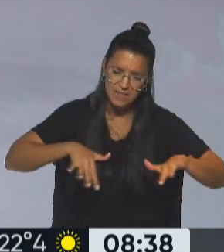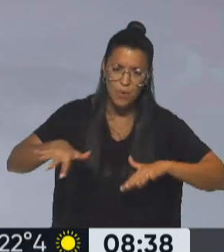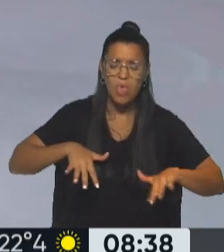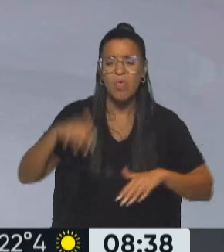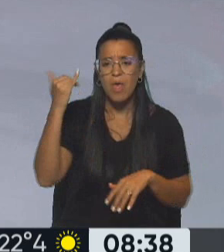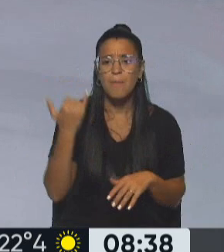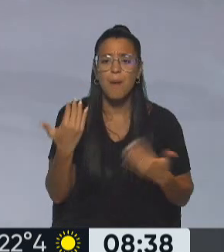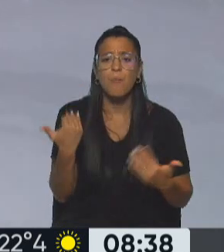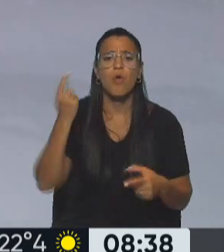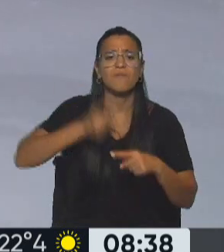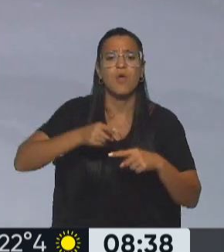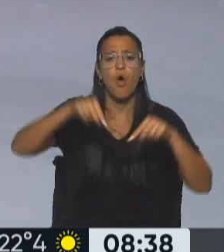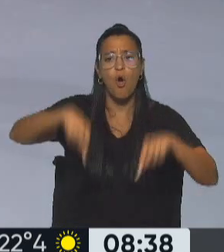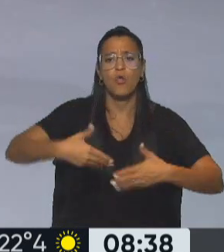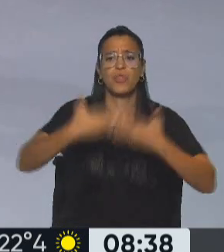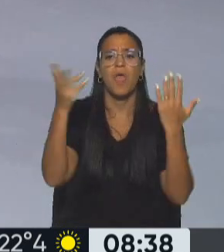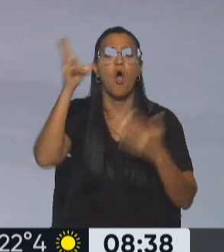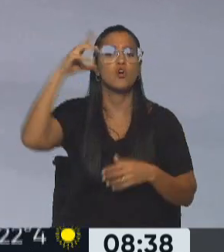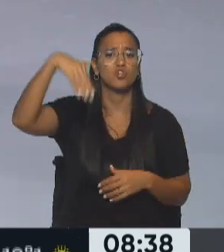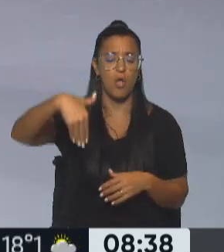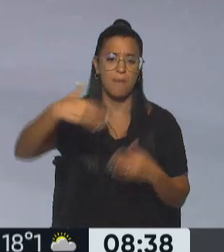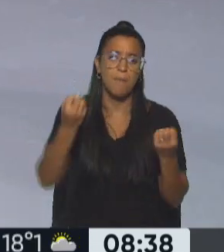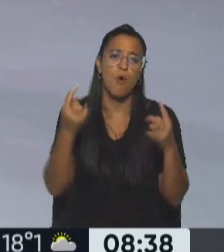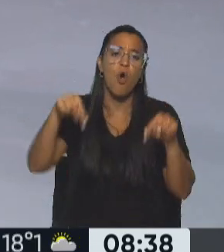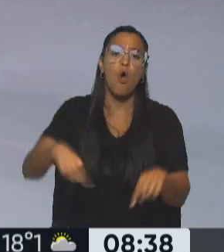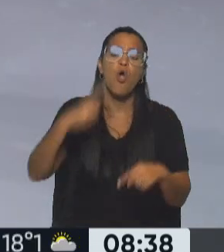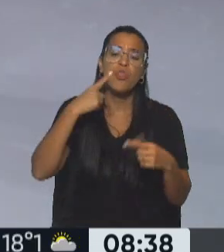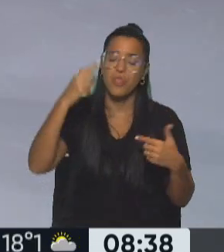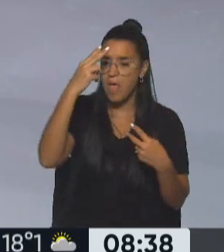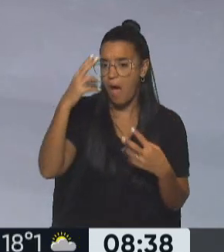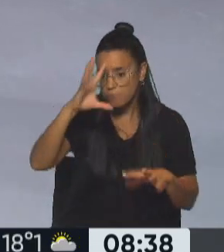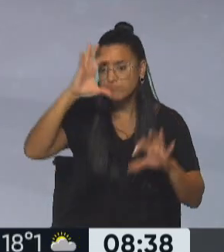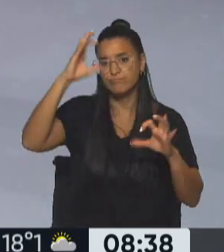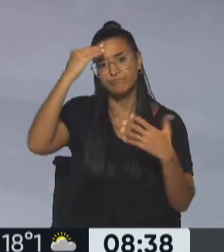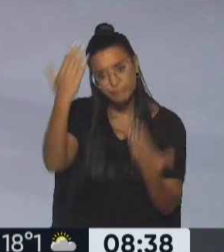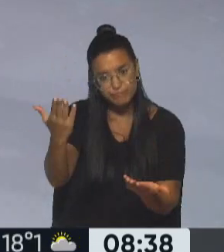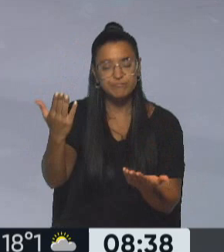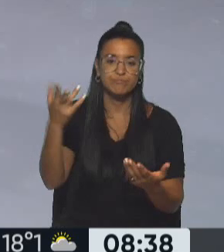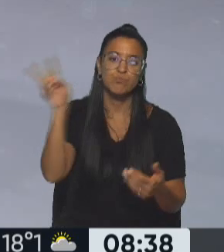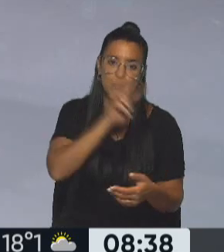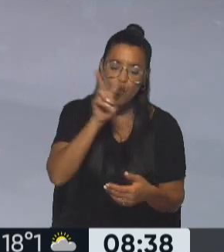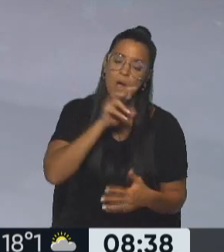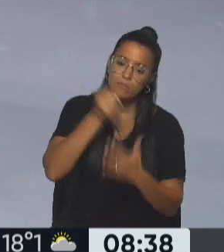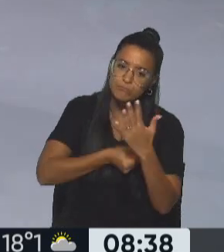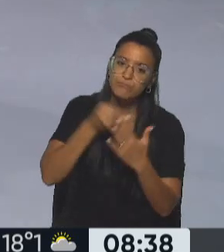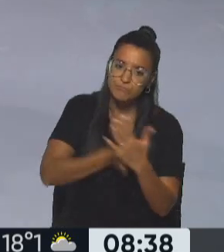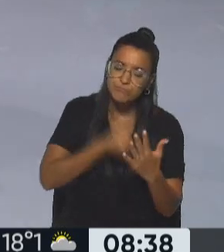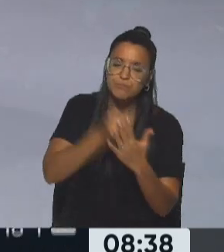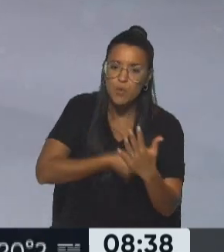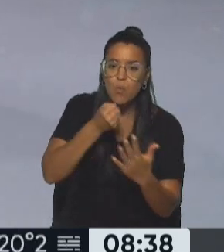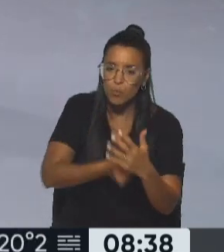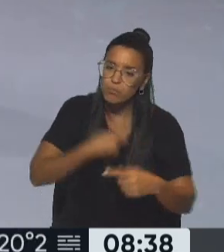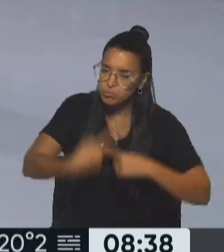para poder celebrar hoy el día 8M. Claro, porque hoy es un día de reivindicación para todas aquellas mujeres que con perseverancia y con